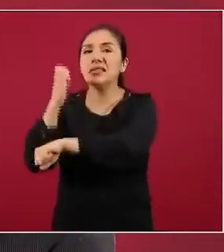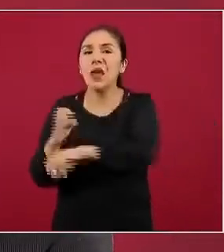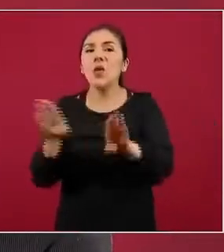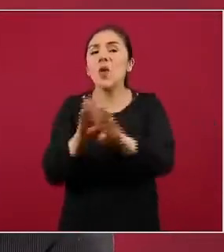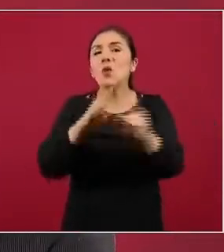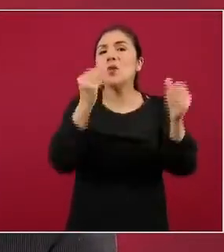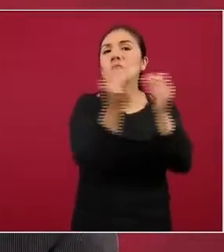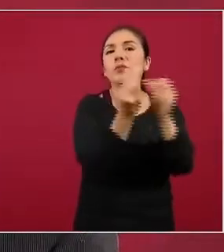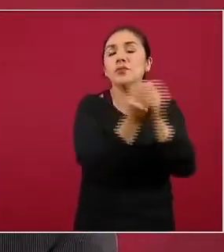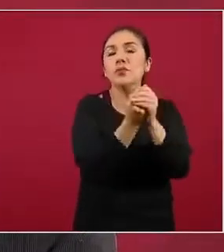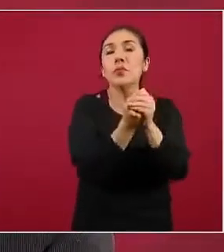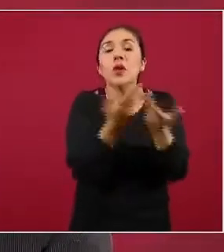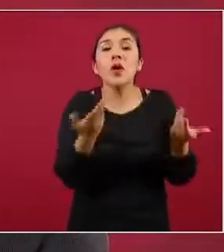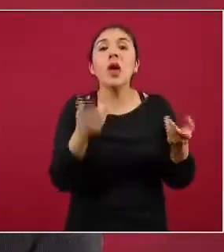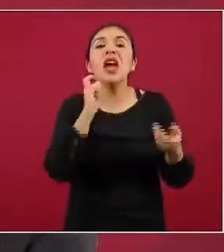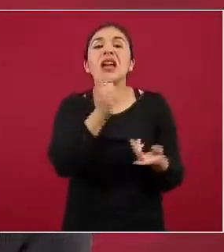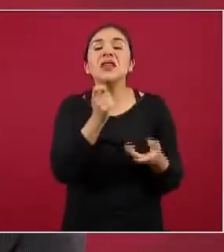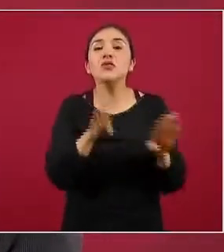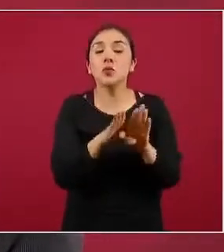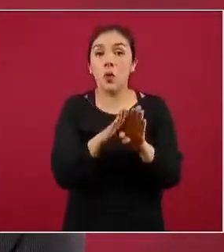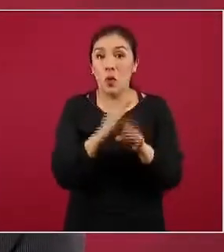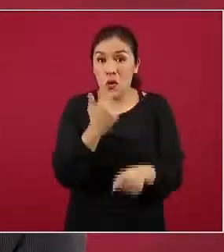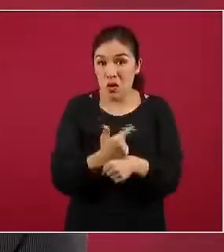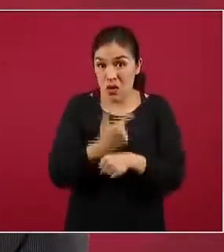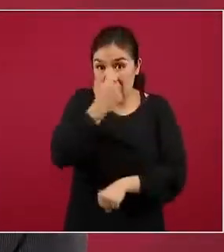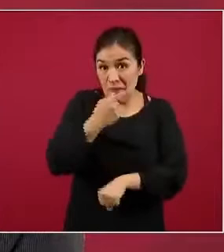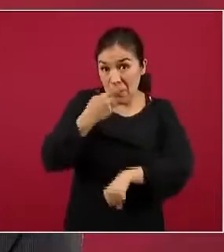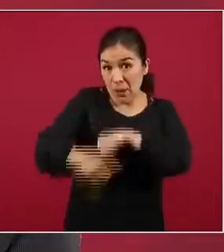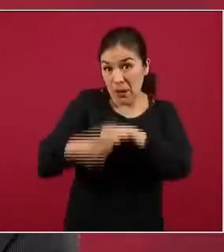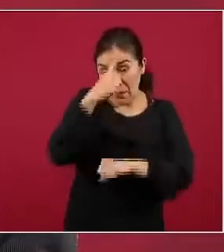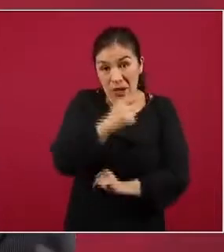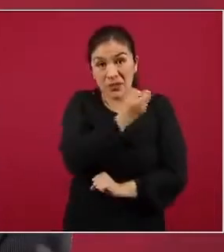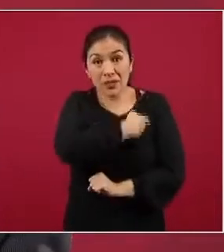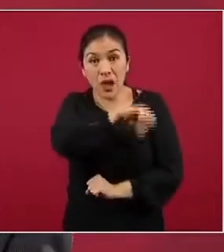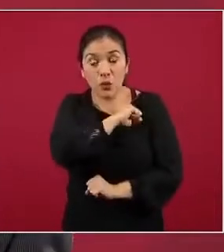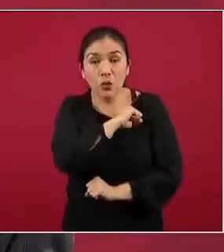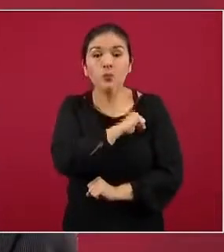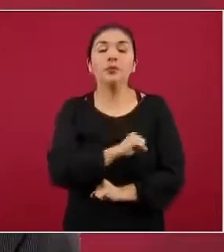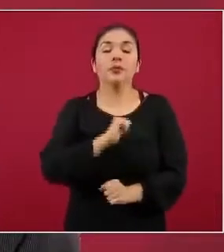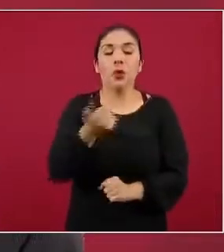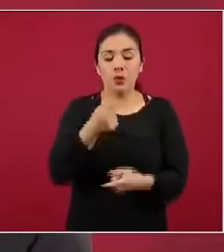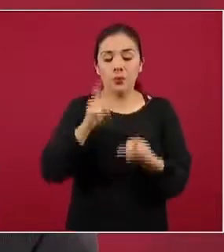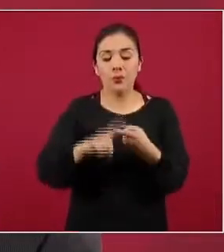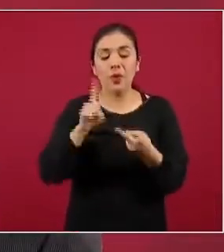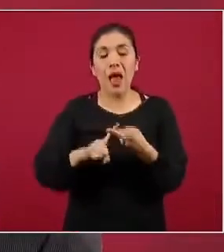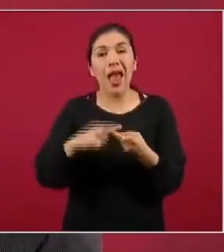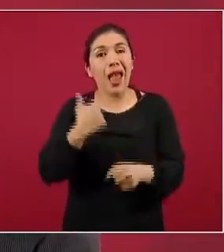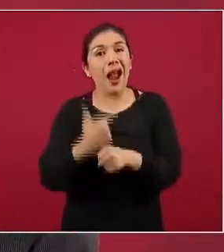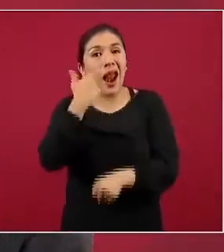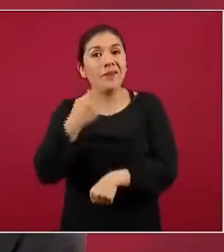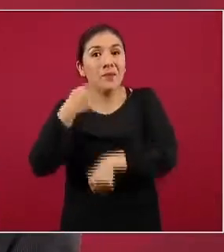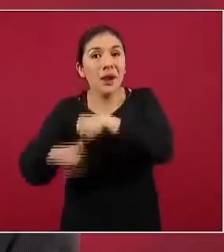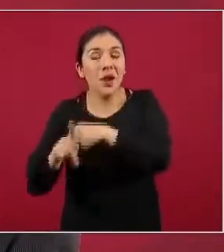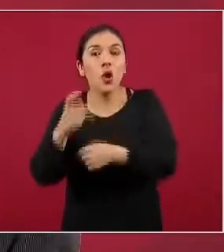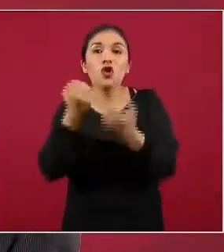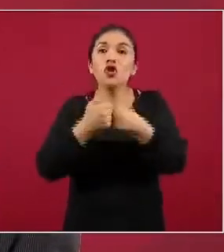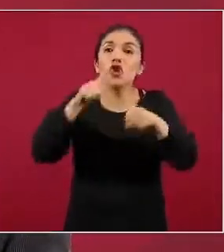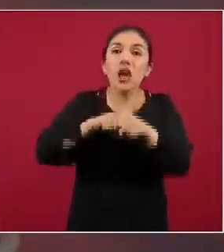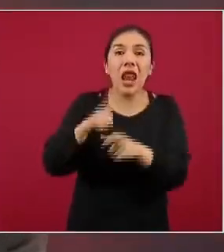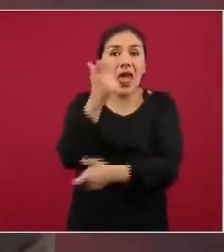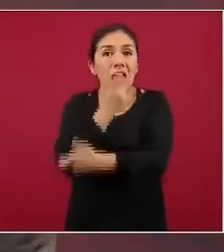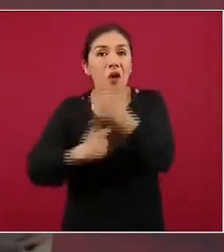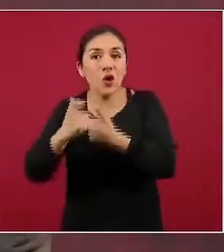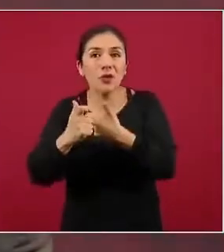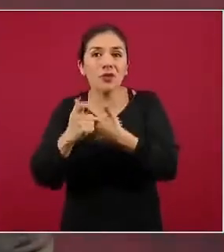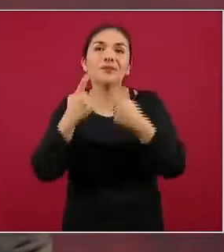relación entre los riesgos de salud y los riesgos sociales y económicos es diferente.